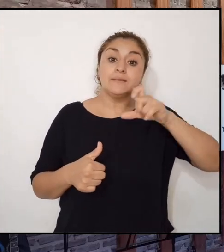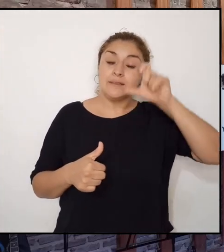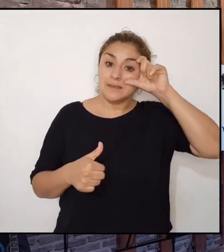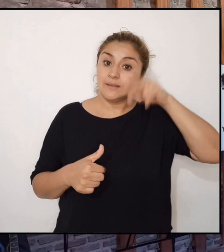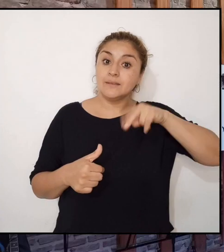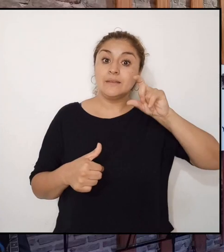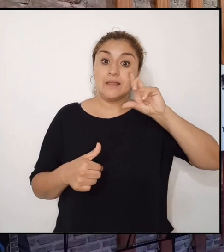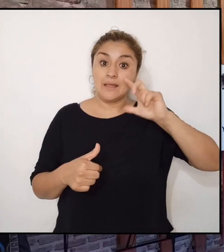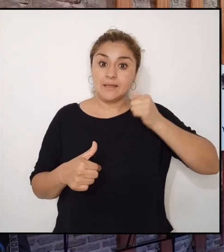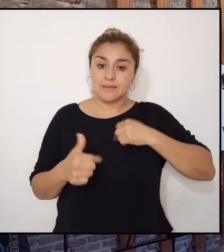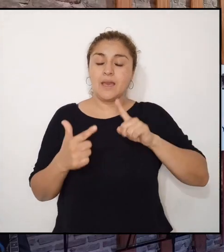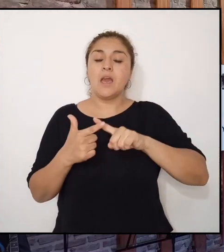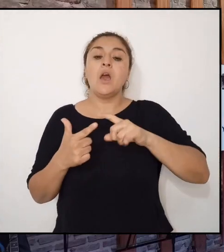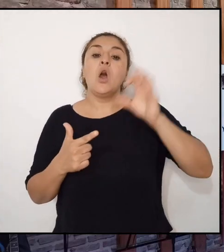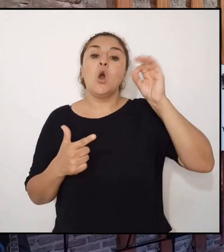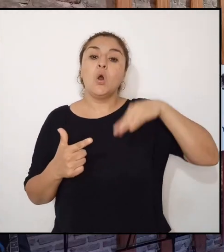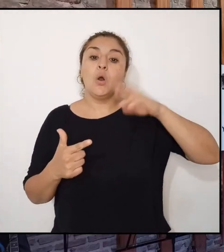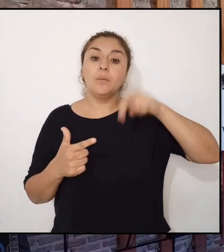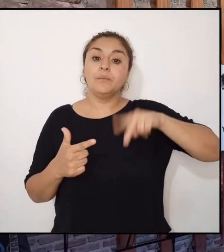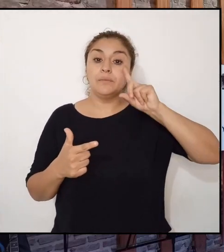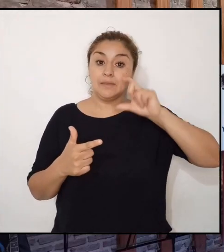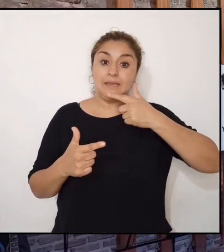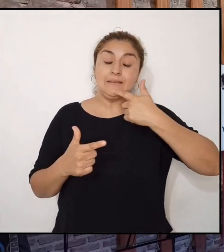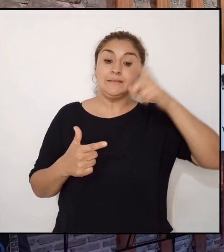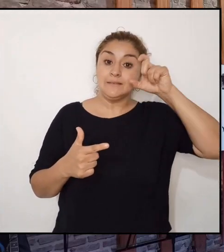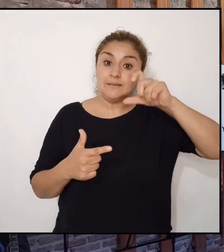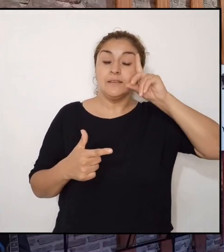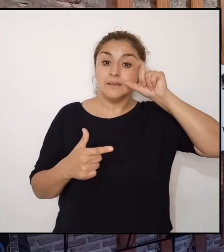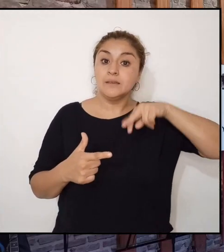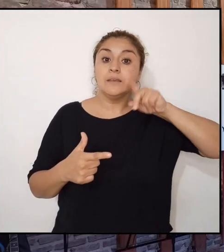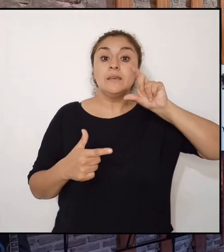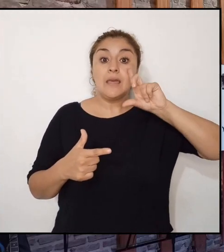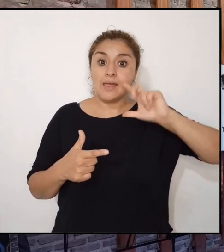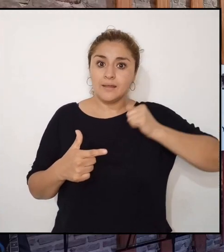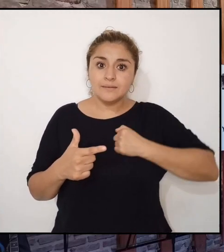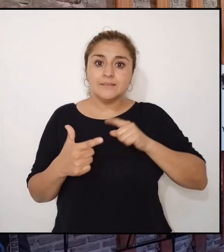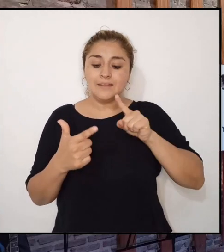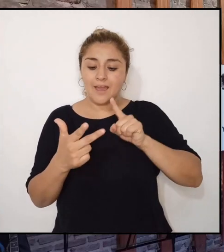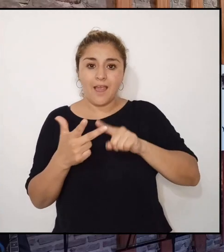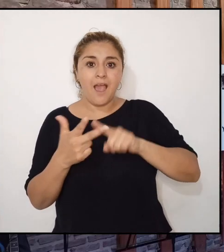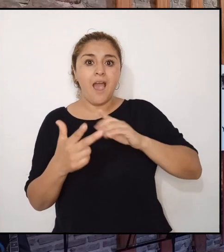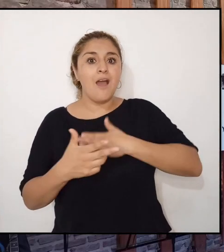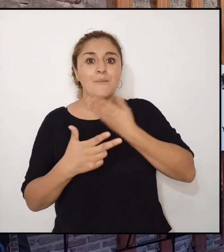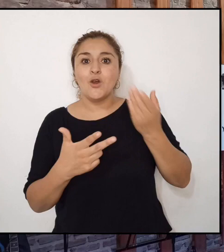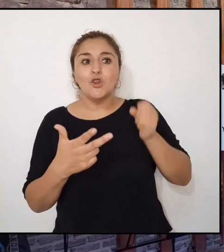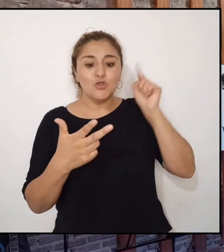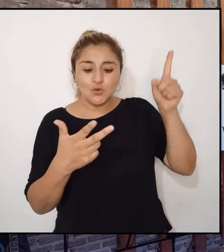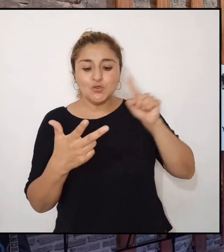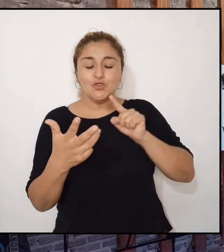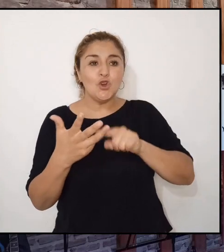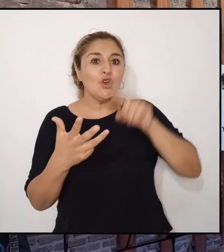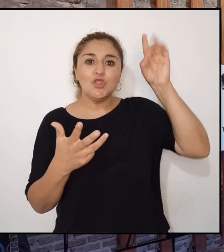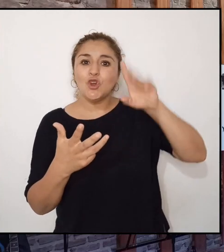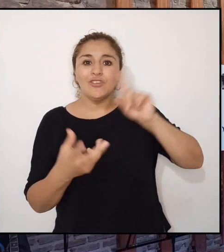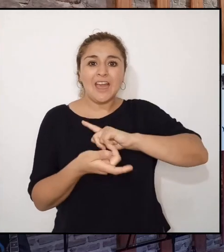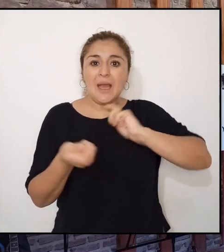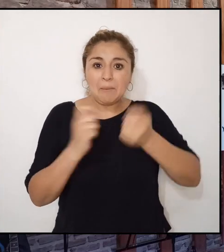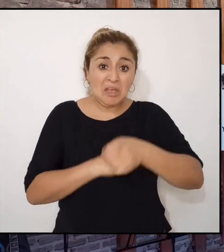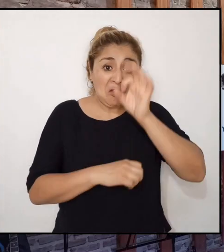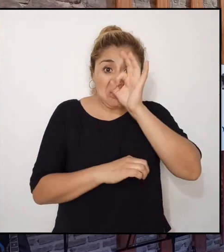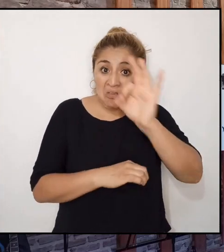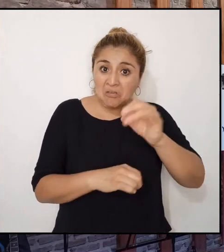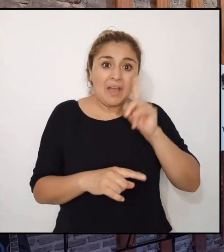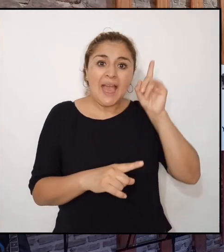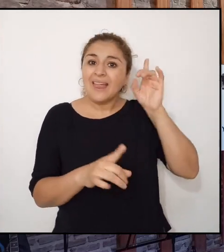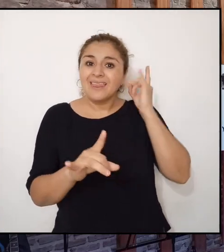amor, de su inmutabilidad. Dios no cambia. Qué bueno, ¿no? Cuando vivimos en un mundo